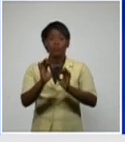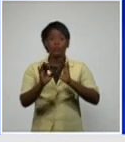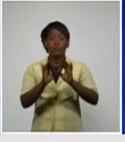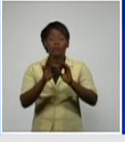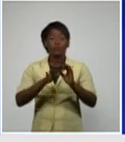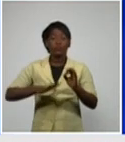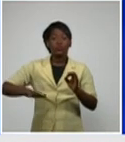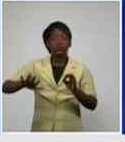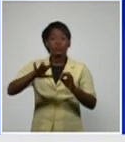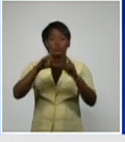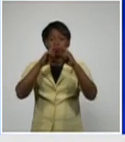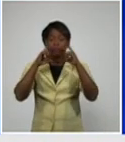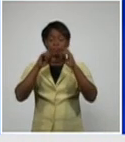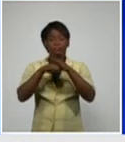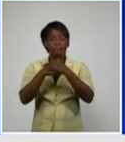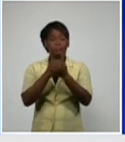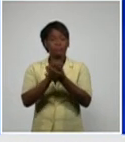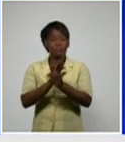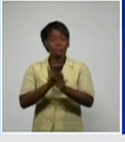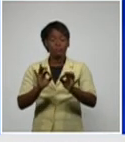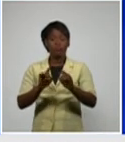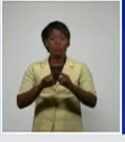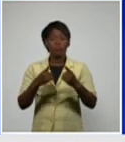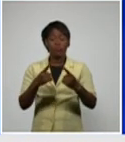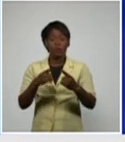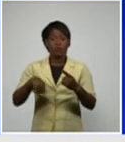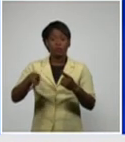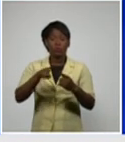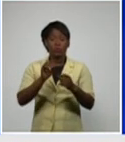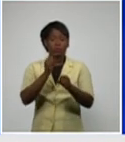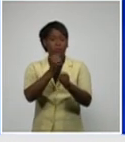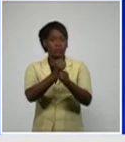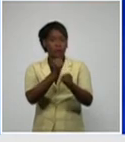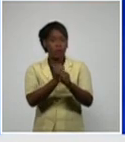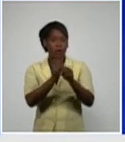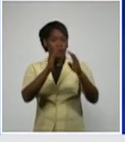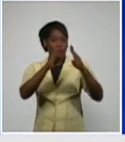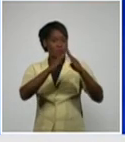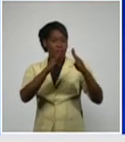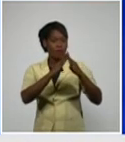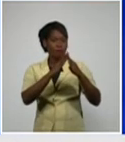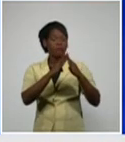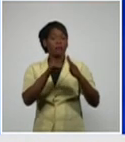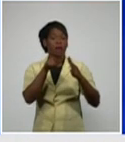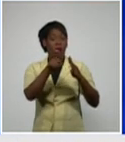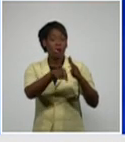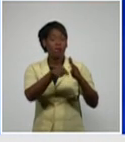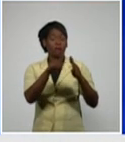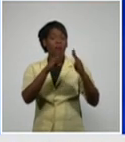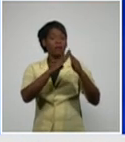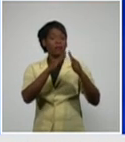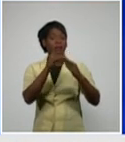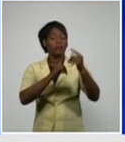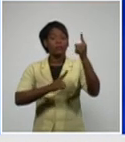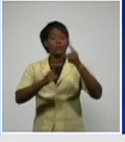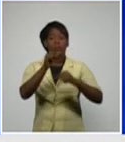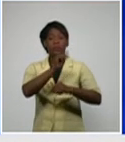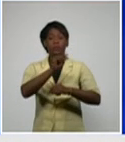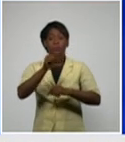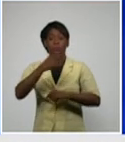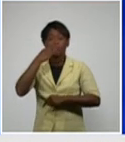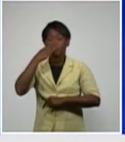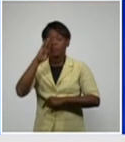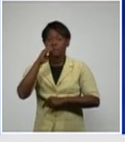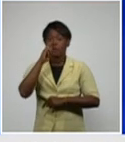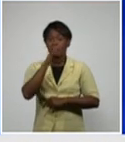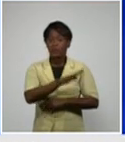lo más importante para no llevar el virus, sobre todo allí donde hay viviendas en las que habitan también adultos mayores, donde hay niños que siempre